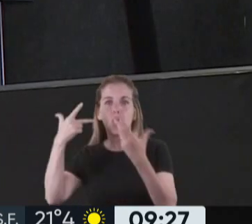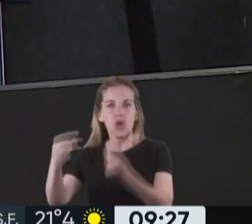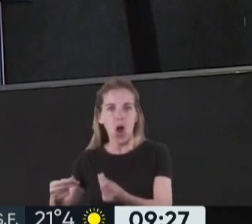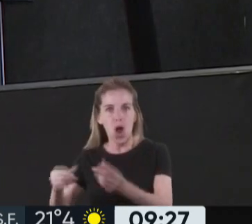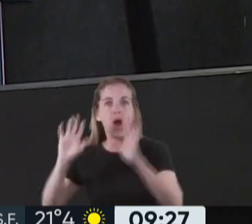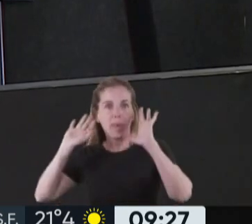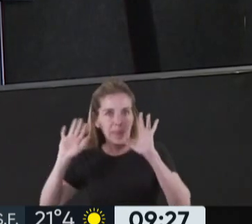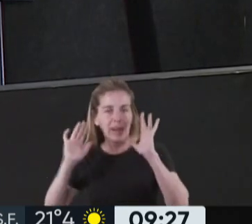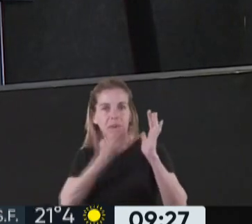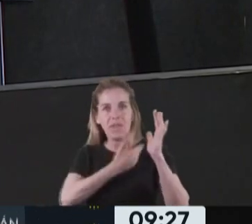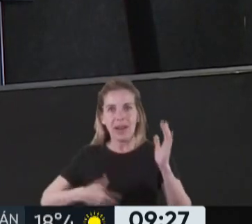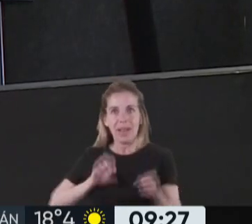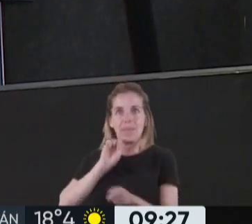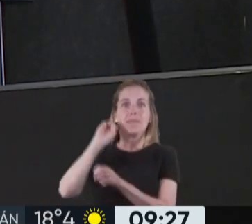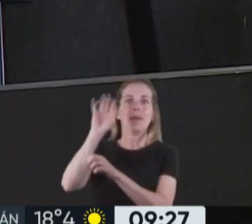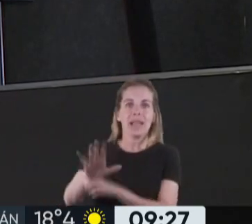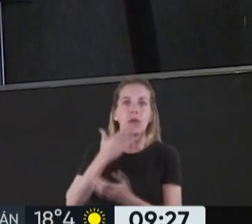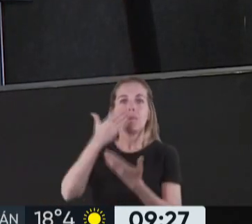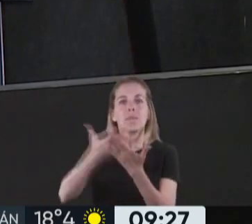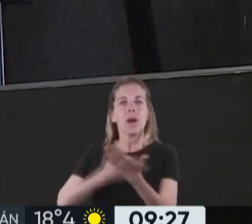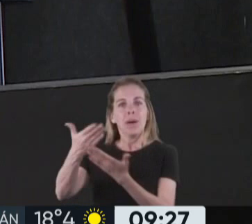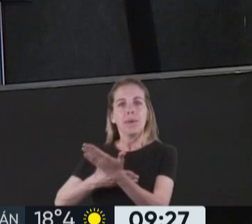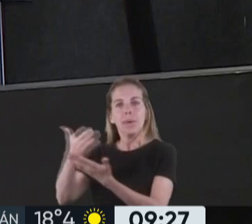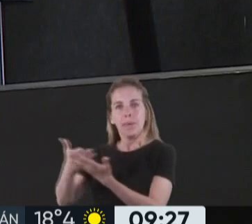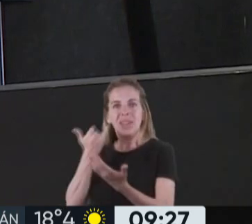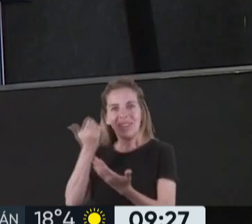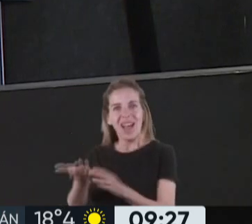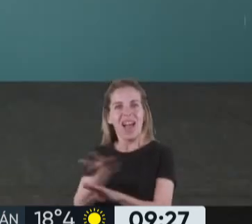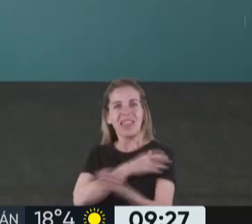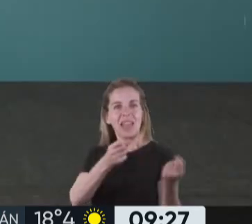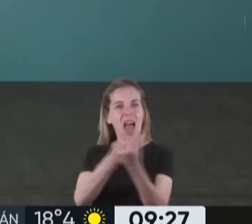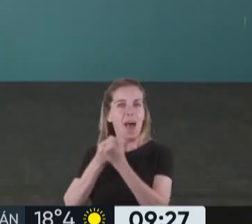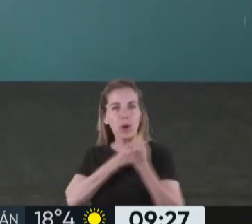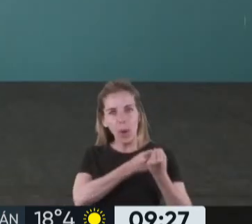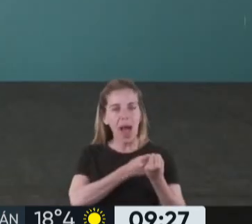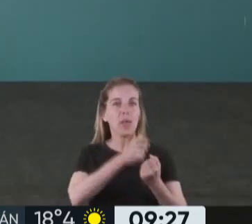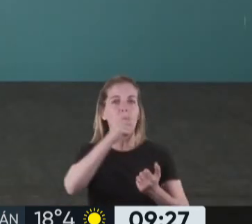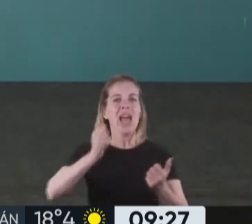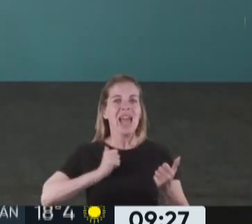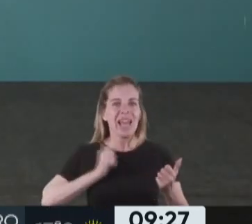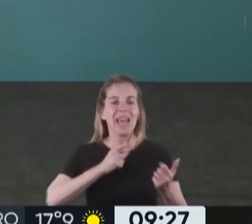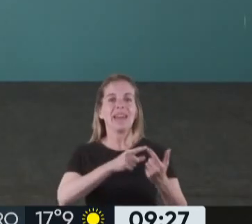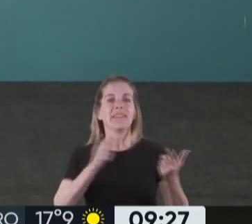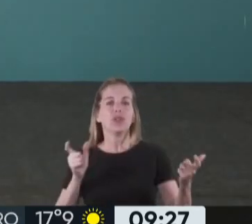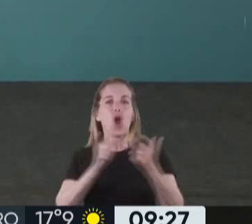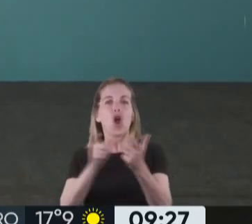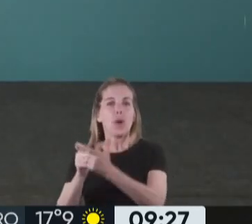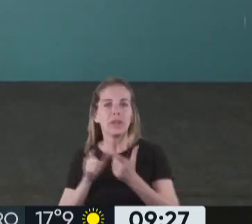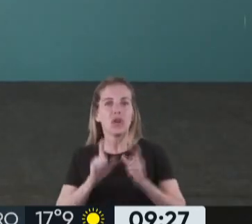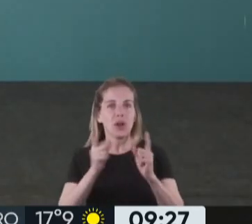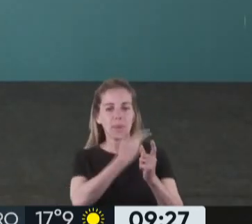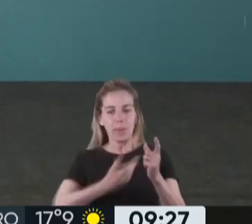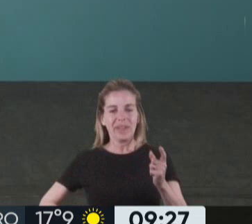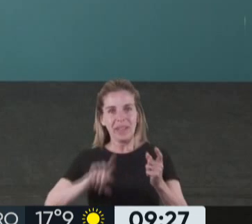¿sí?, de todas las instancias previas, ¿sí?, de la Junta de Calificaciones, el Ejército, incluso el presidente de